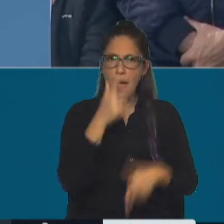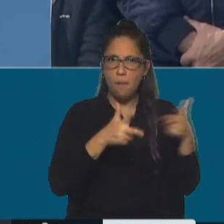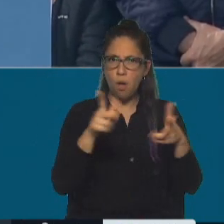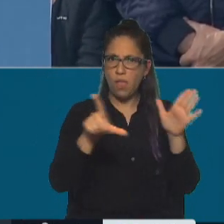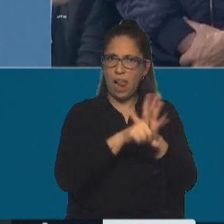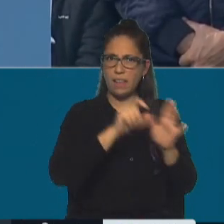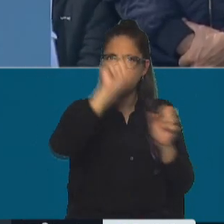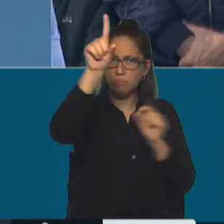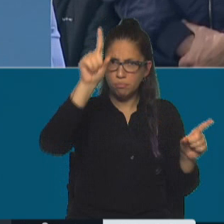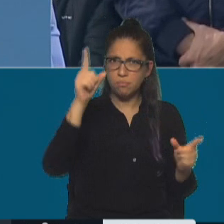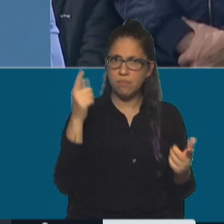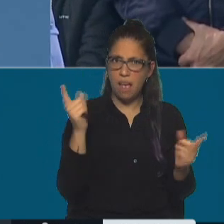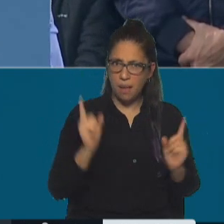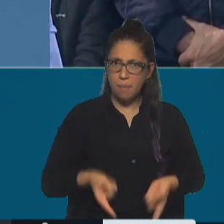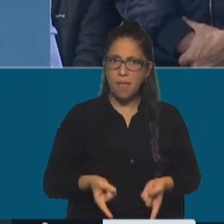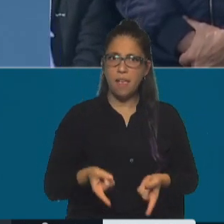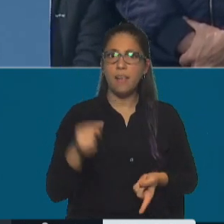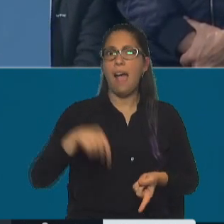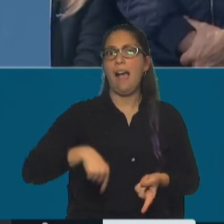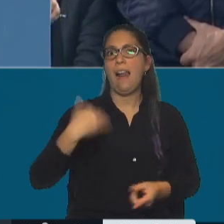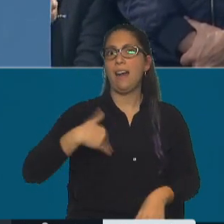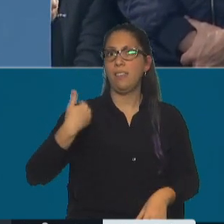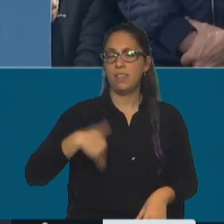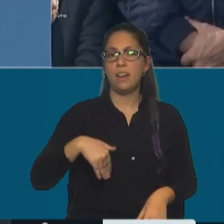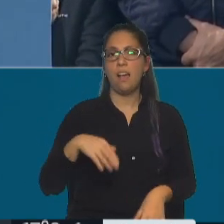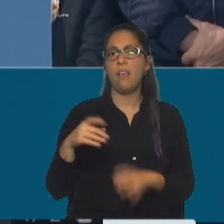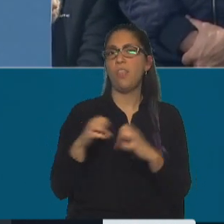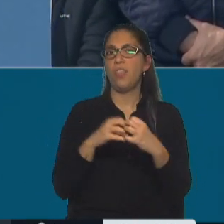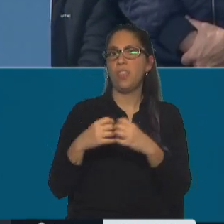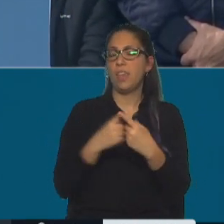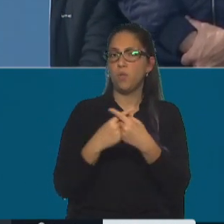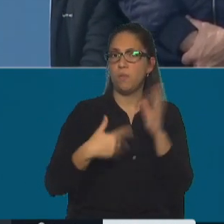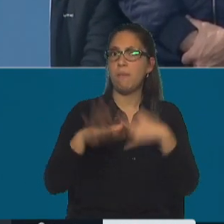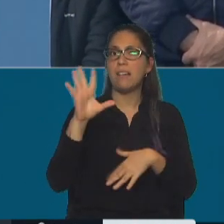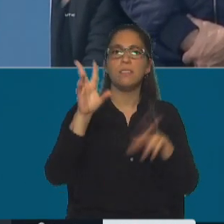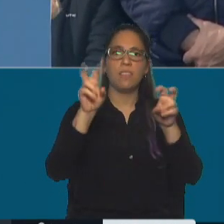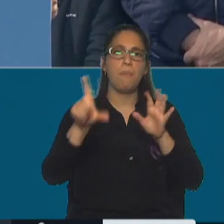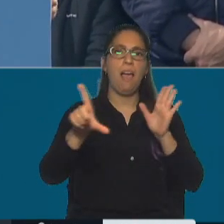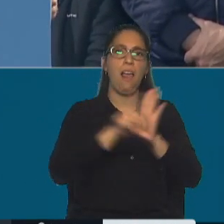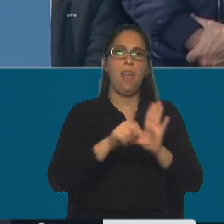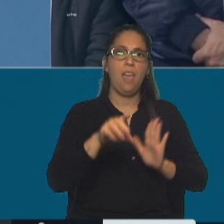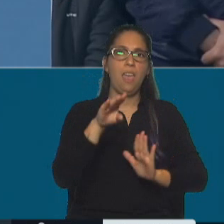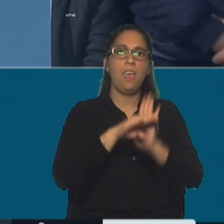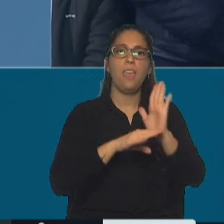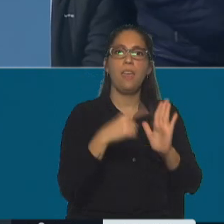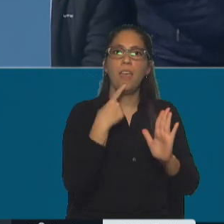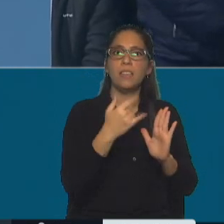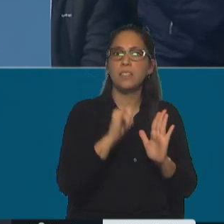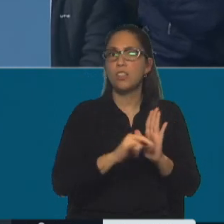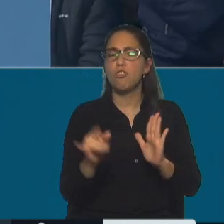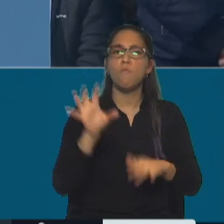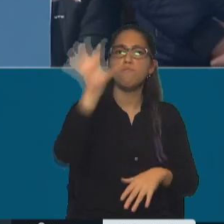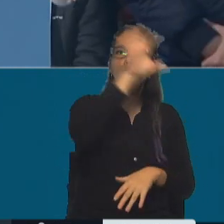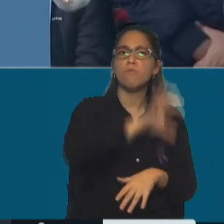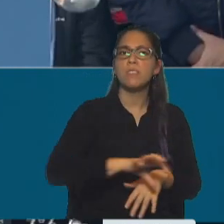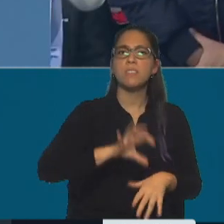legislaciones, uno de los grandes bretes que hay hoy en Argentina, o una de las grandes discusiones tiene que ver con la legislación y con la cuestión de las